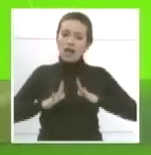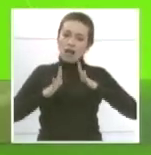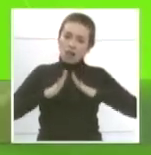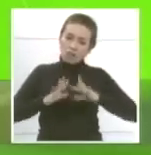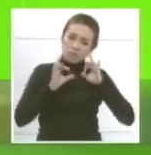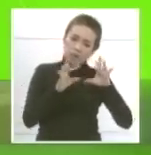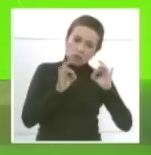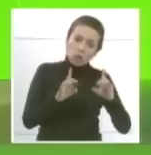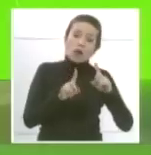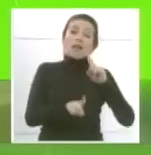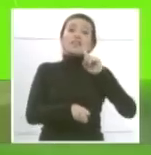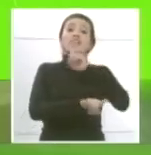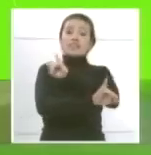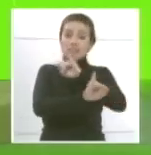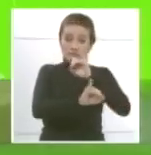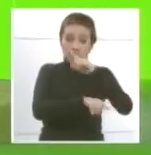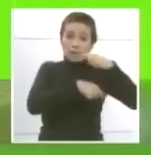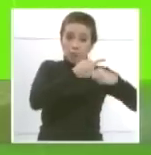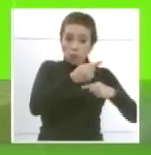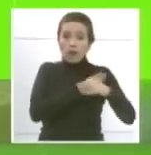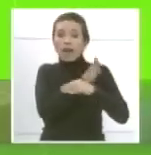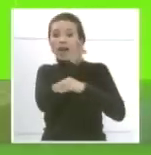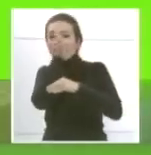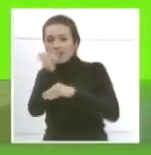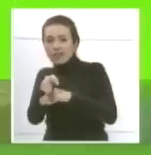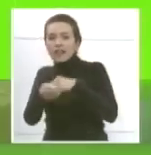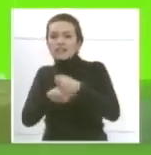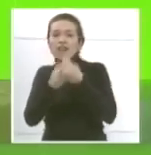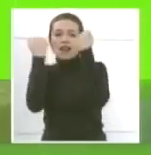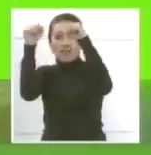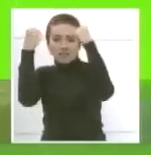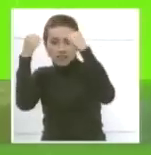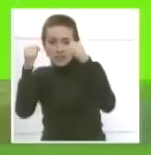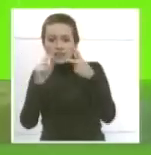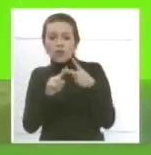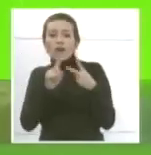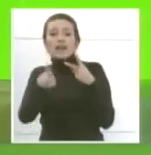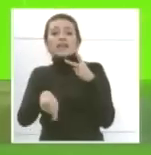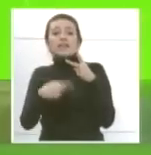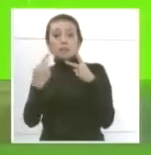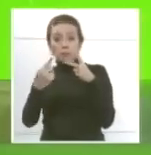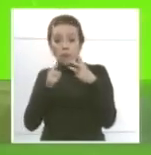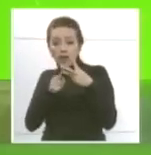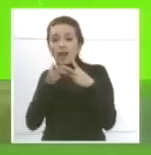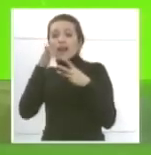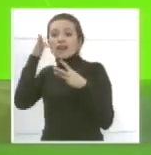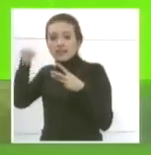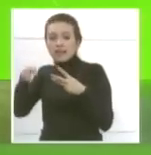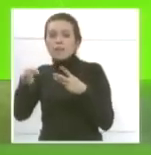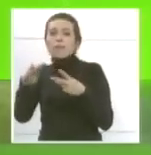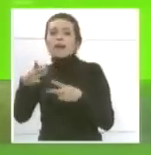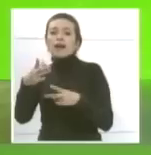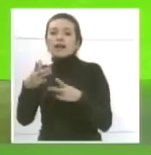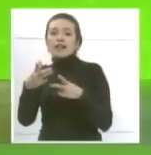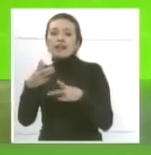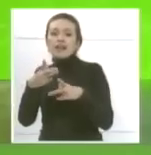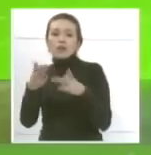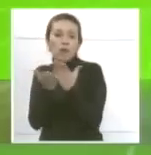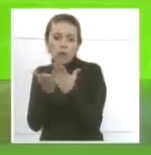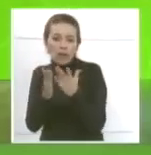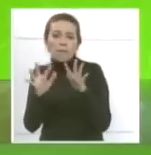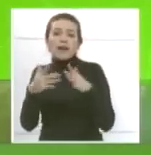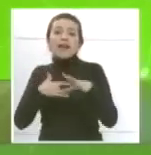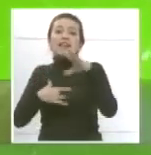dolor, hacer la rehabilitación y después hacerle lo que se llama una escuela de espalda. Enseñar al paciente para que después que él